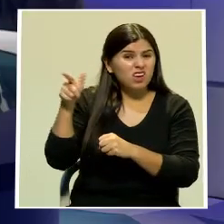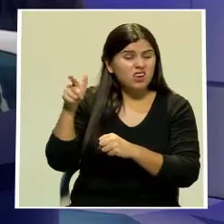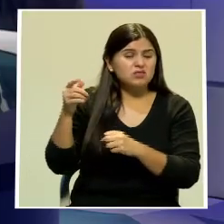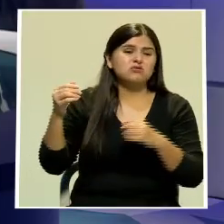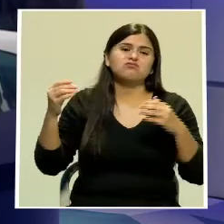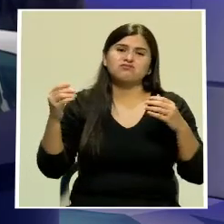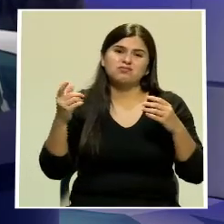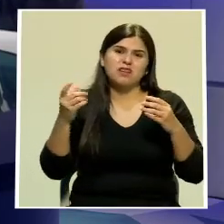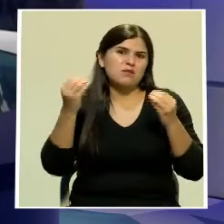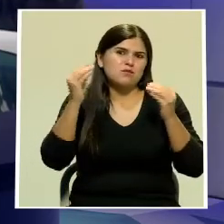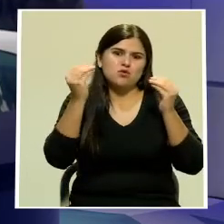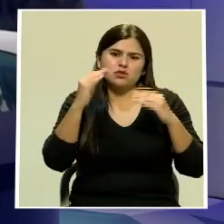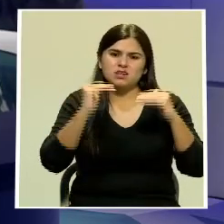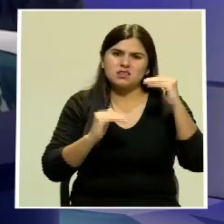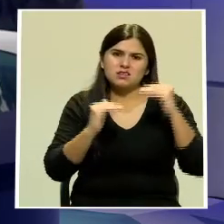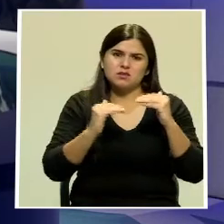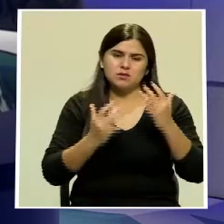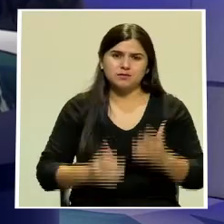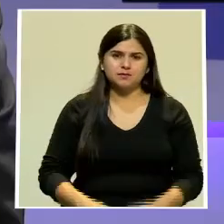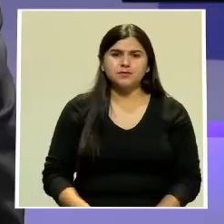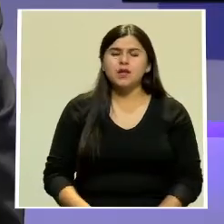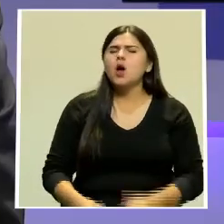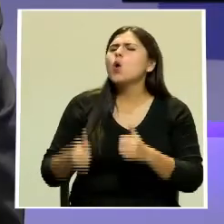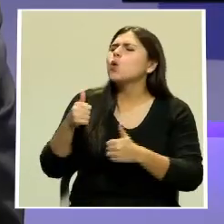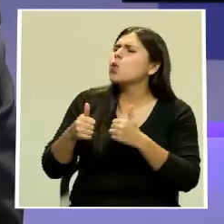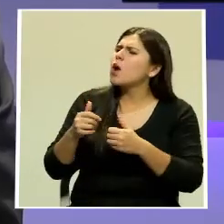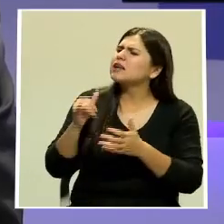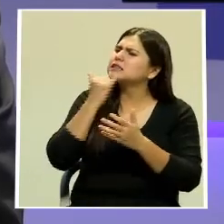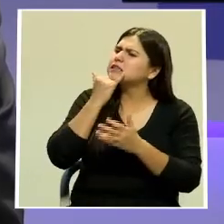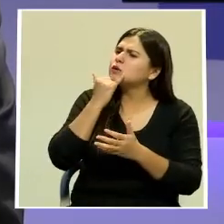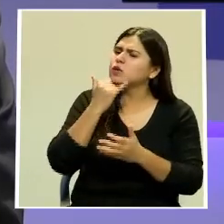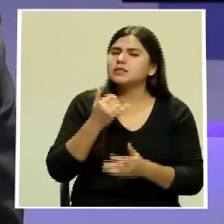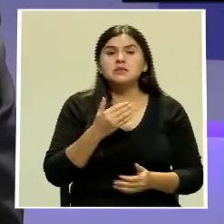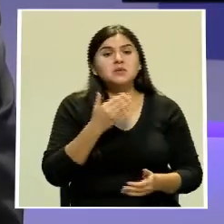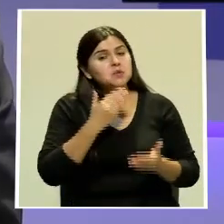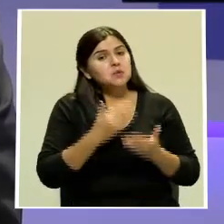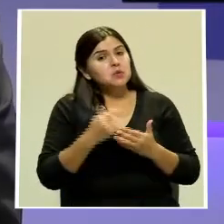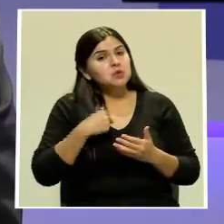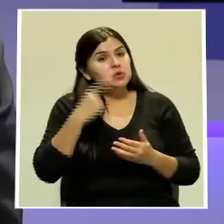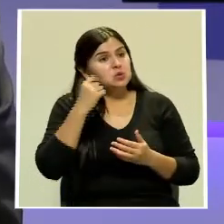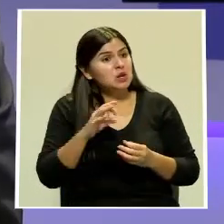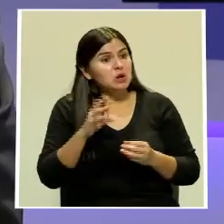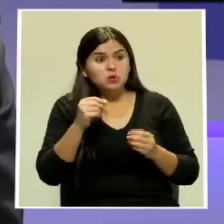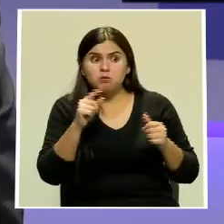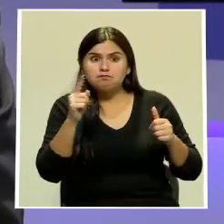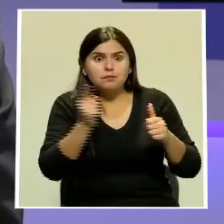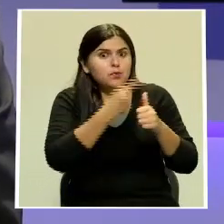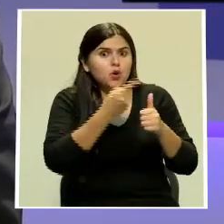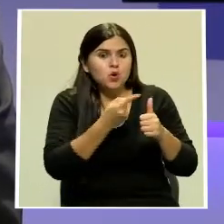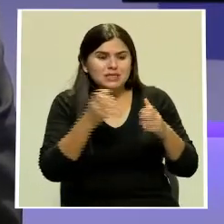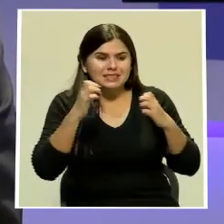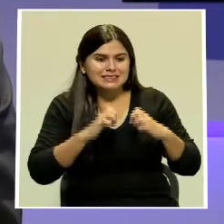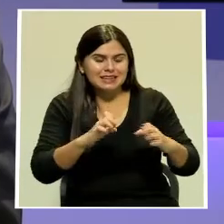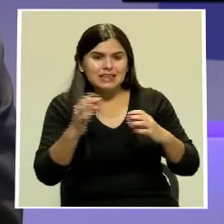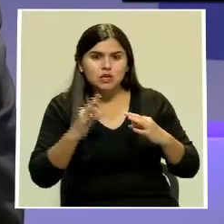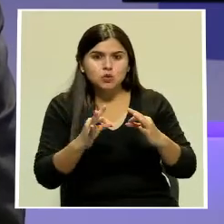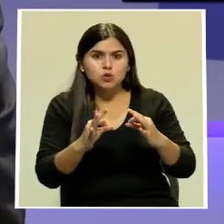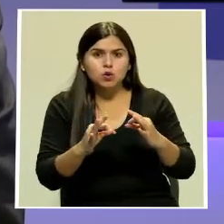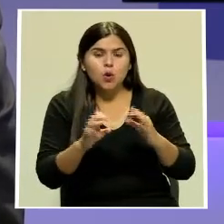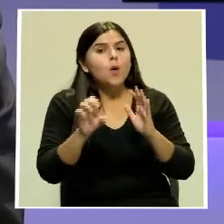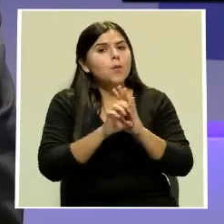errores? Puntualícelos, por favor. Bueno, me parece que no priorizar estrategias de turismo más agresivas, como sí se ha